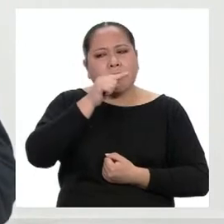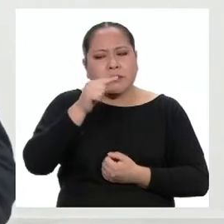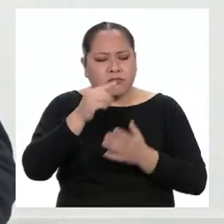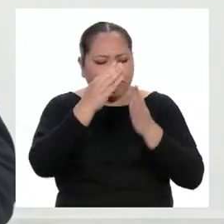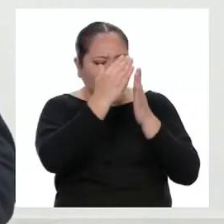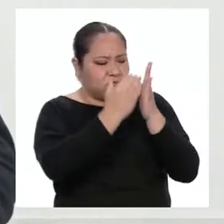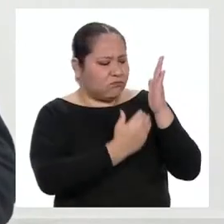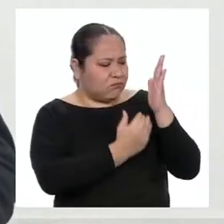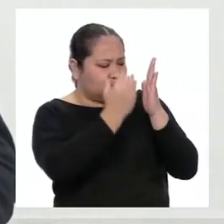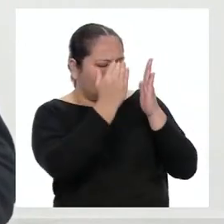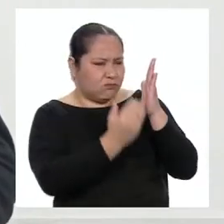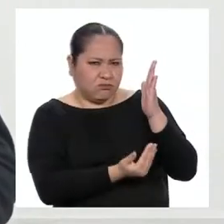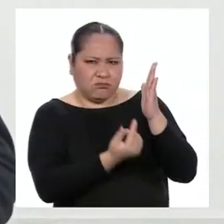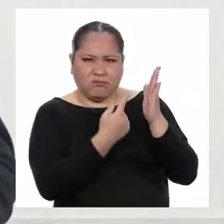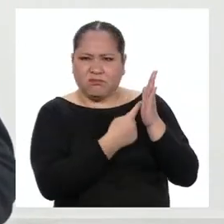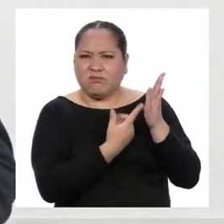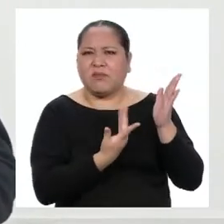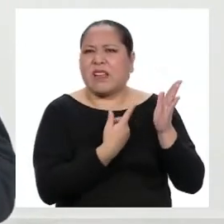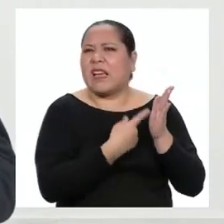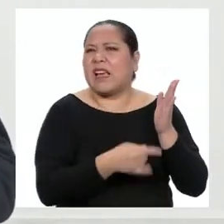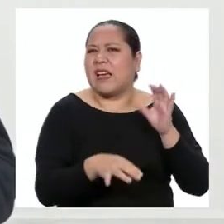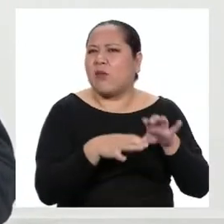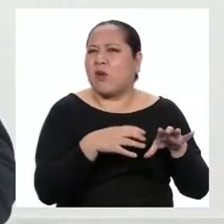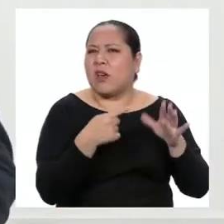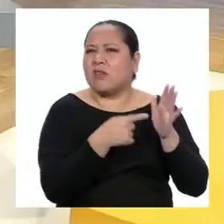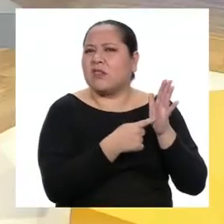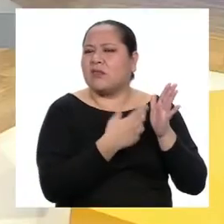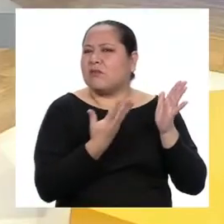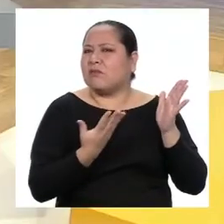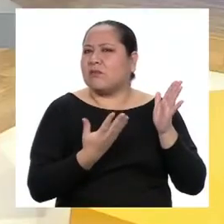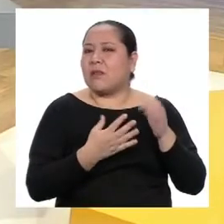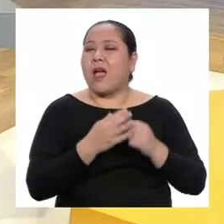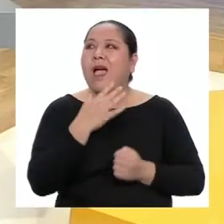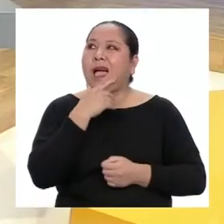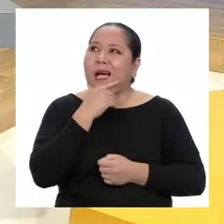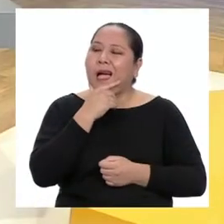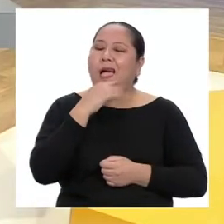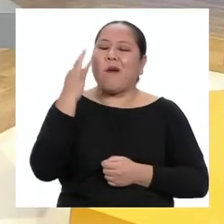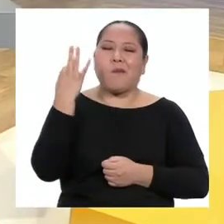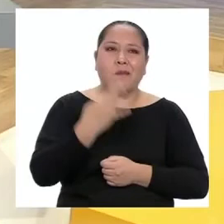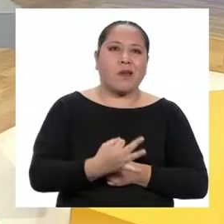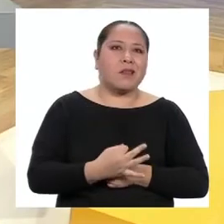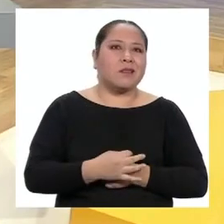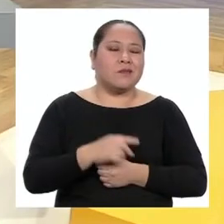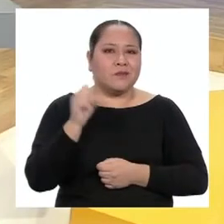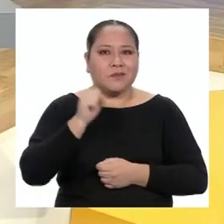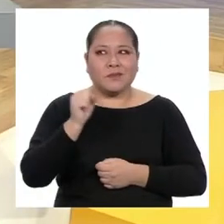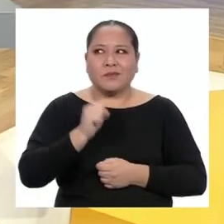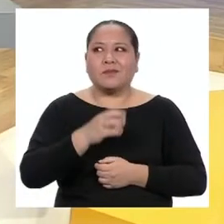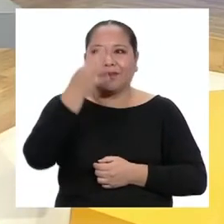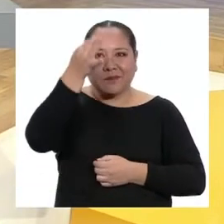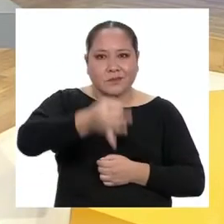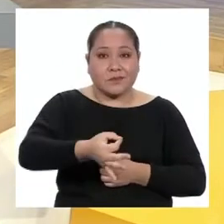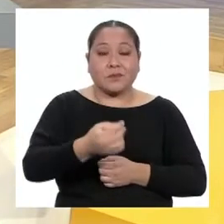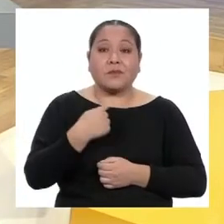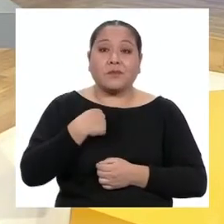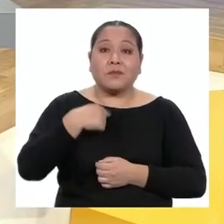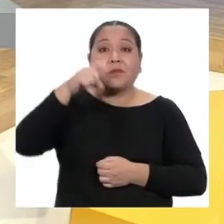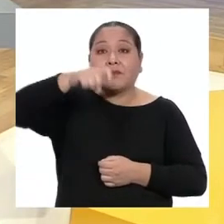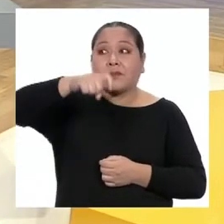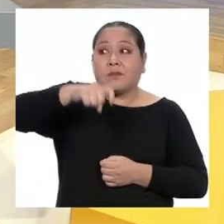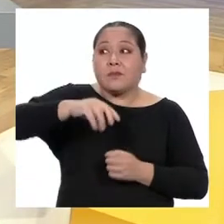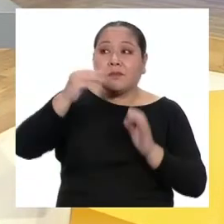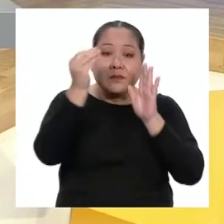este documento y qué es lo que tienes que hacer con él? Es verdad, tiene mucha razón, profesora. Debemos